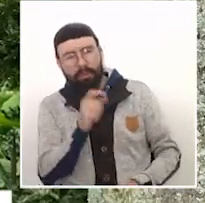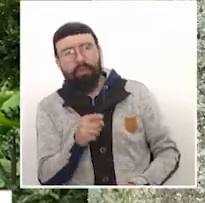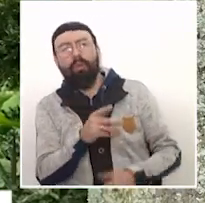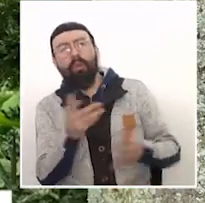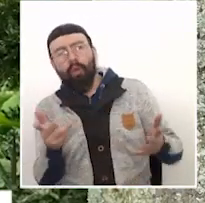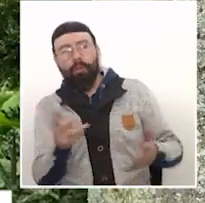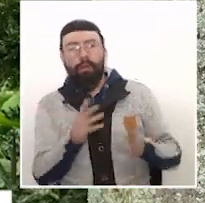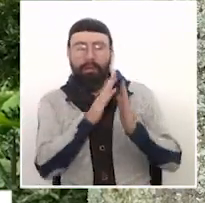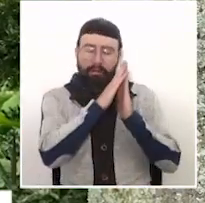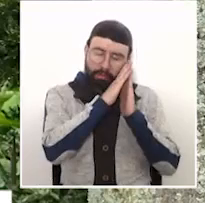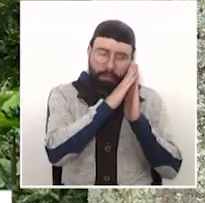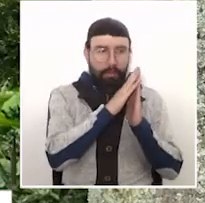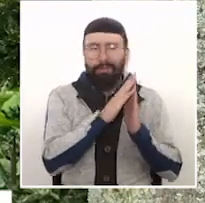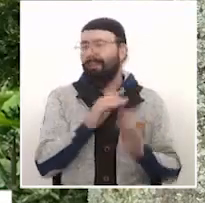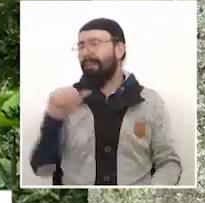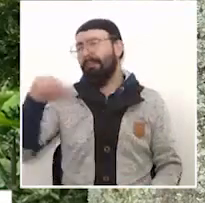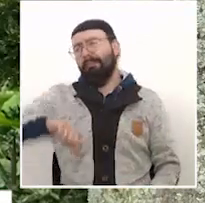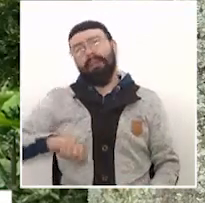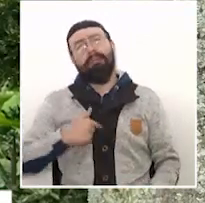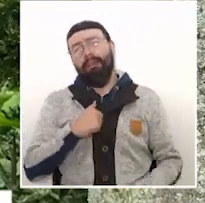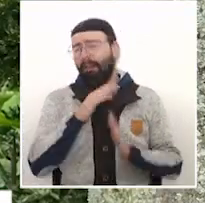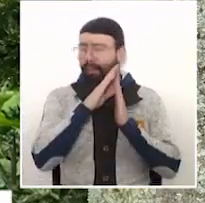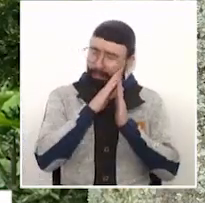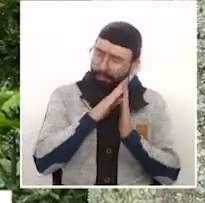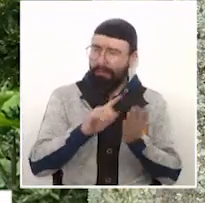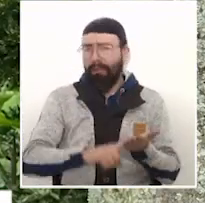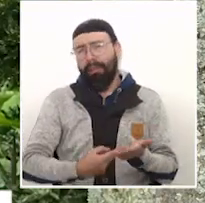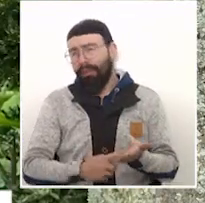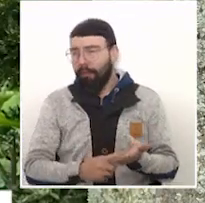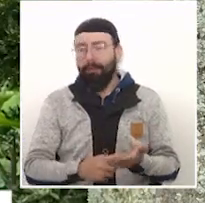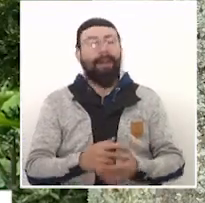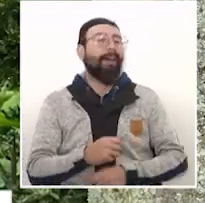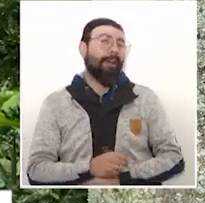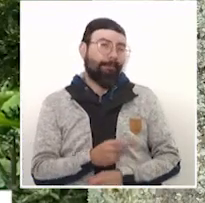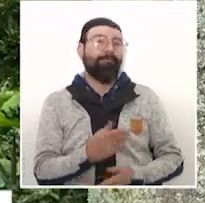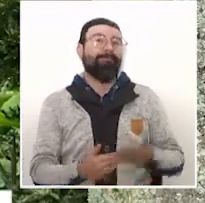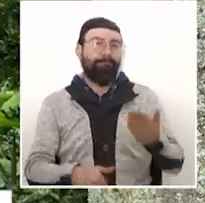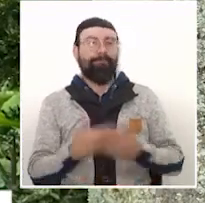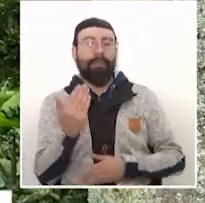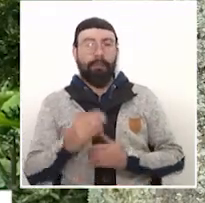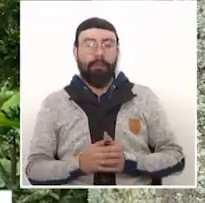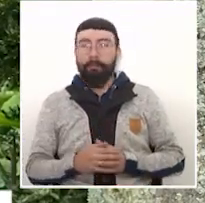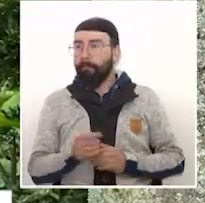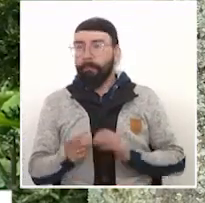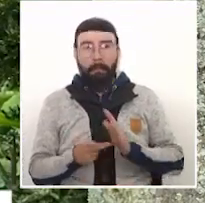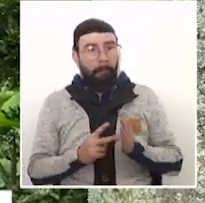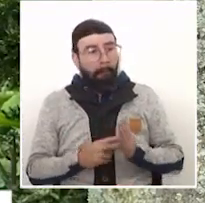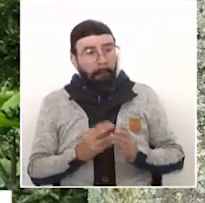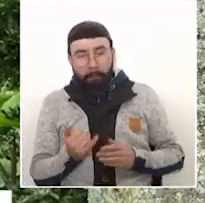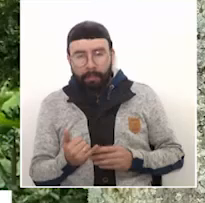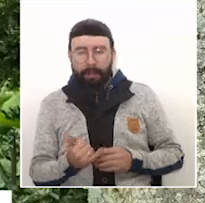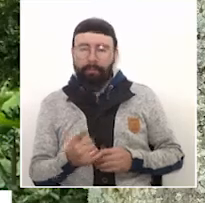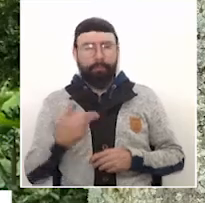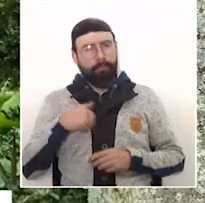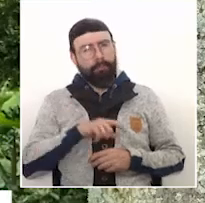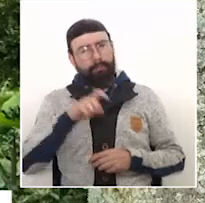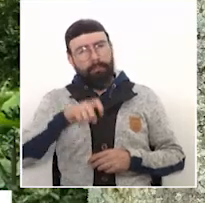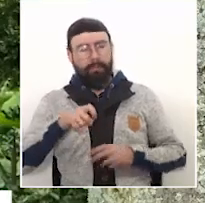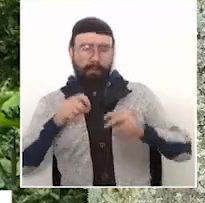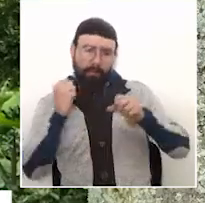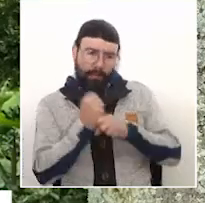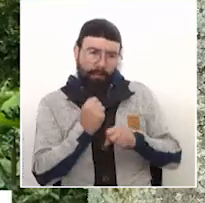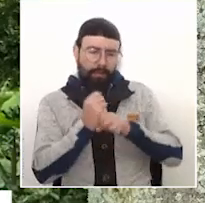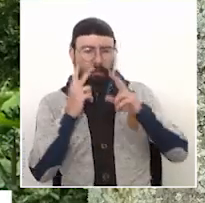No, muy mal, doctor. De ahí viene todo. Entonces, en contexto, siempre tenemos que trabajar esa